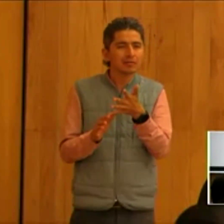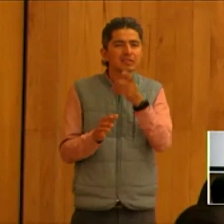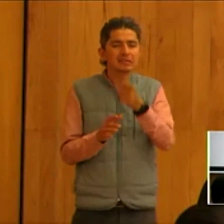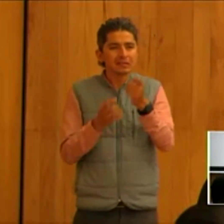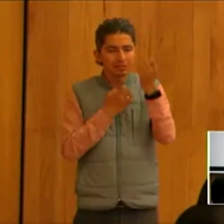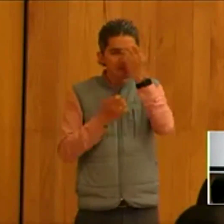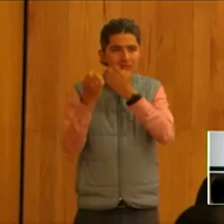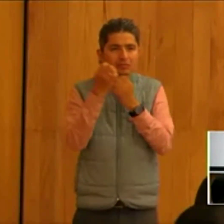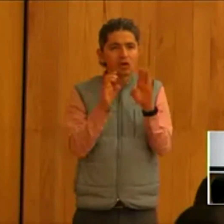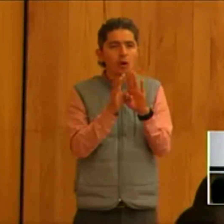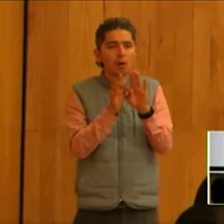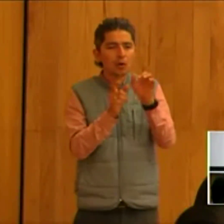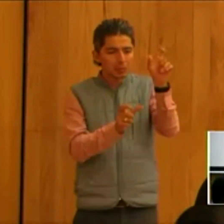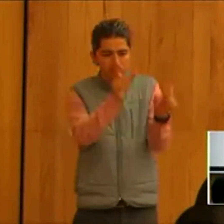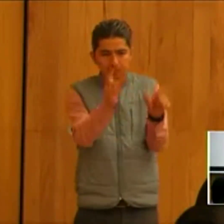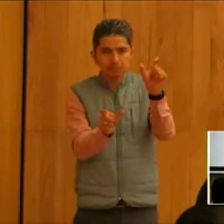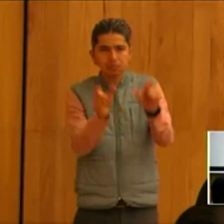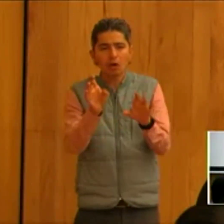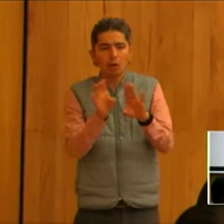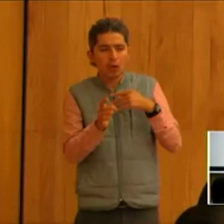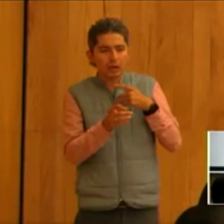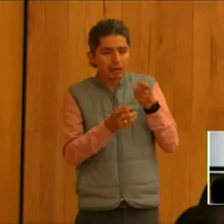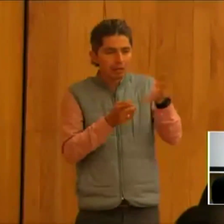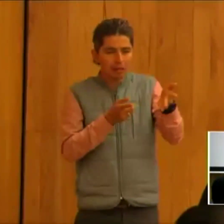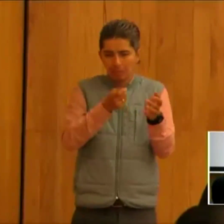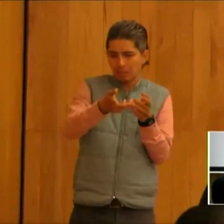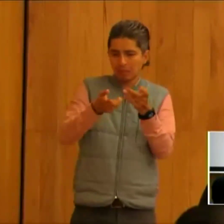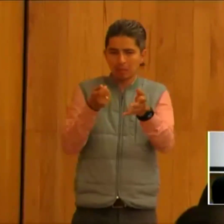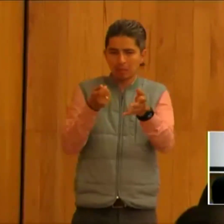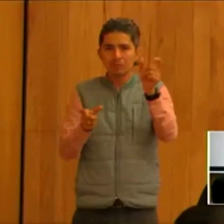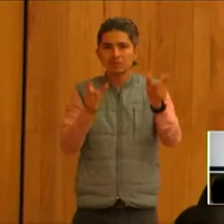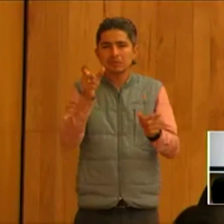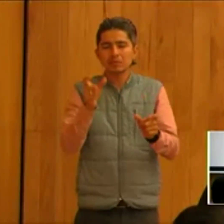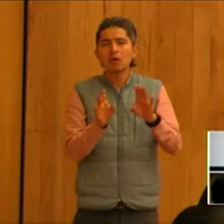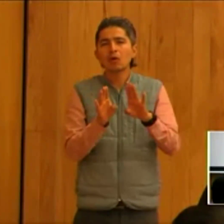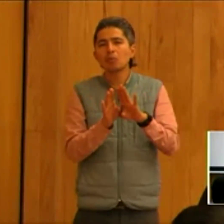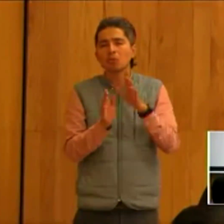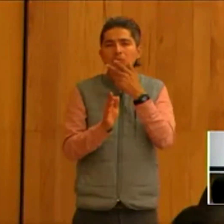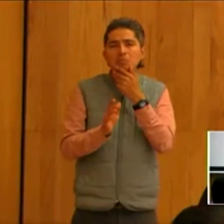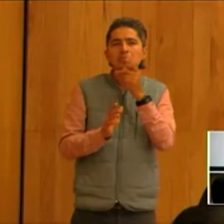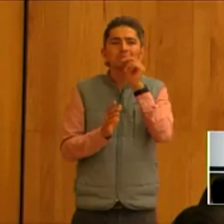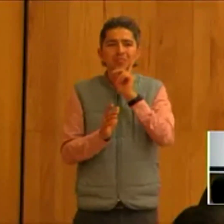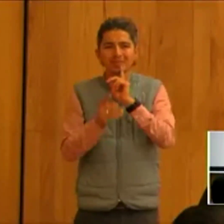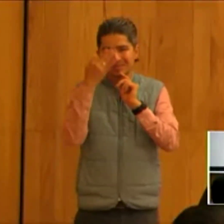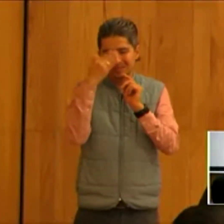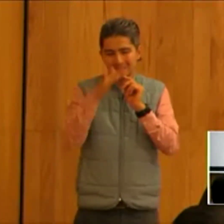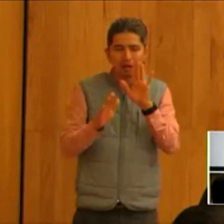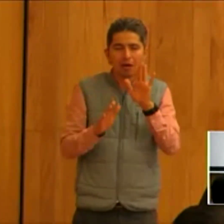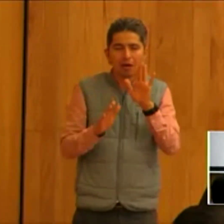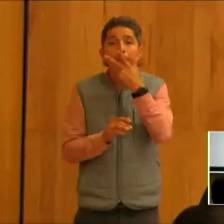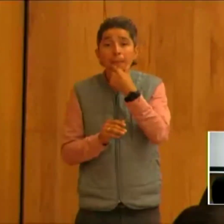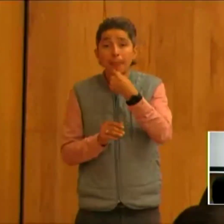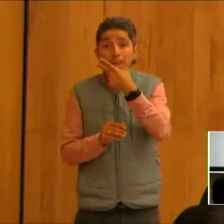los estereotipos y etiquetamos que por los roles de género, el hombre, el